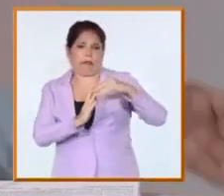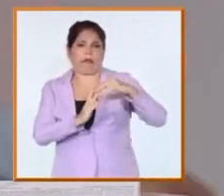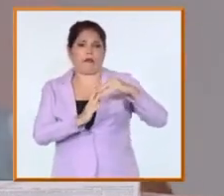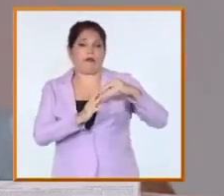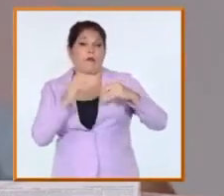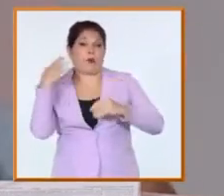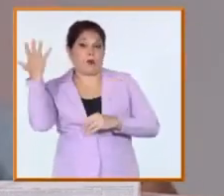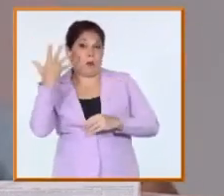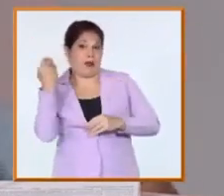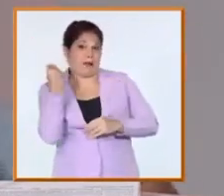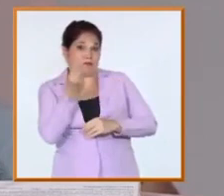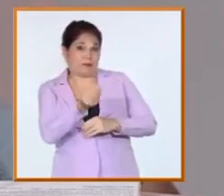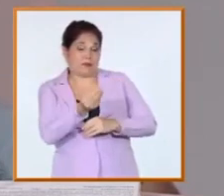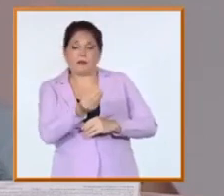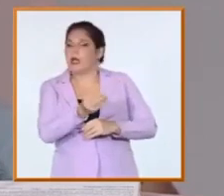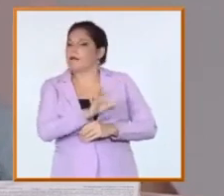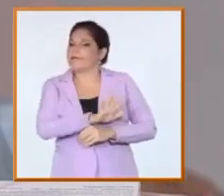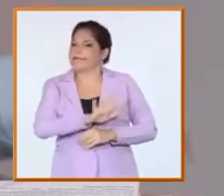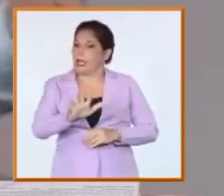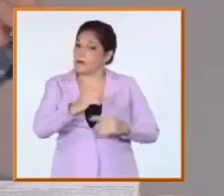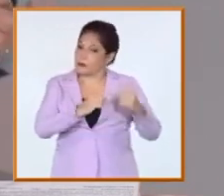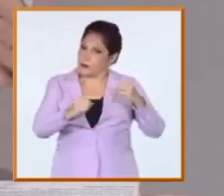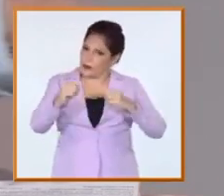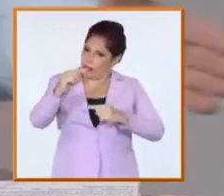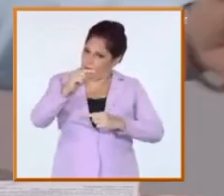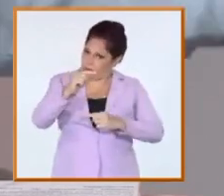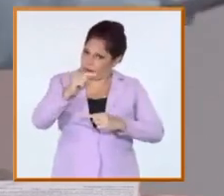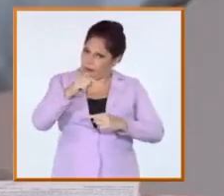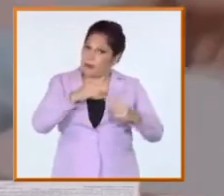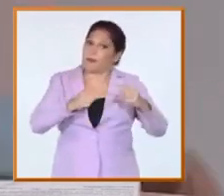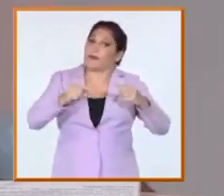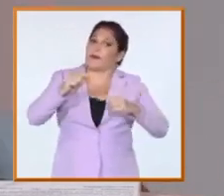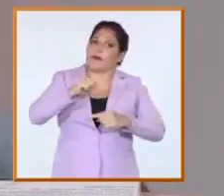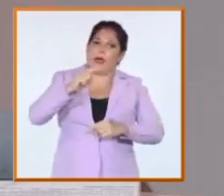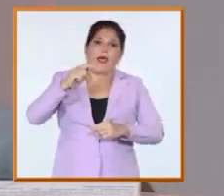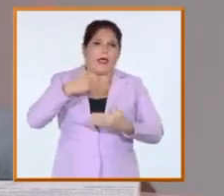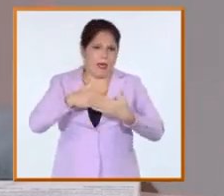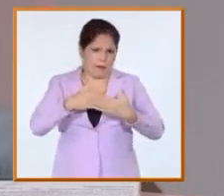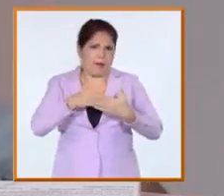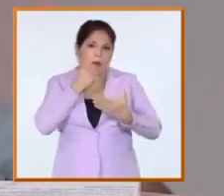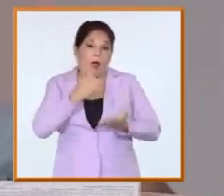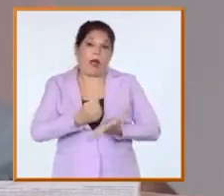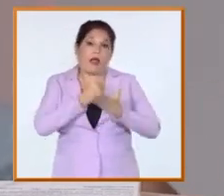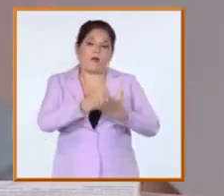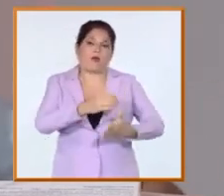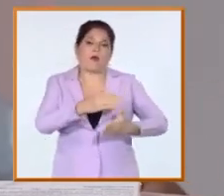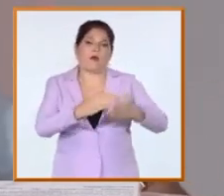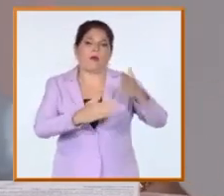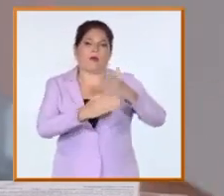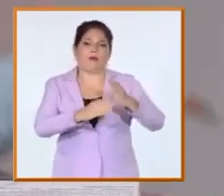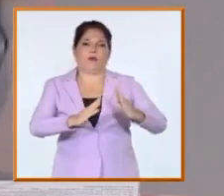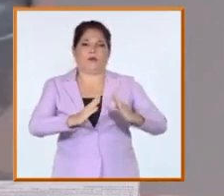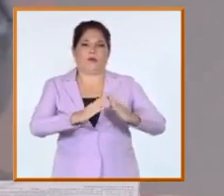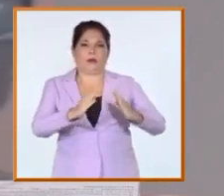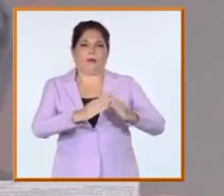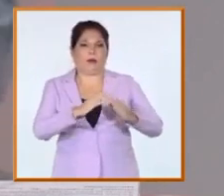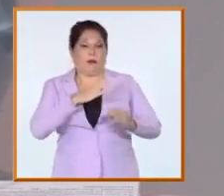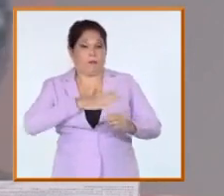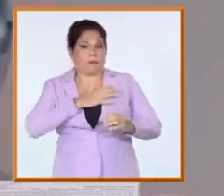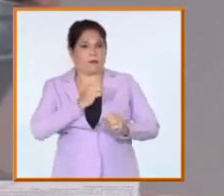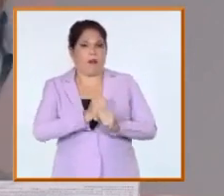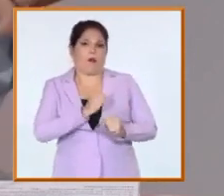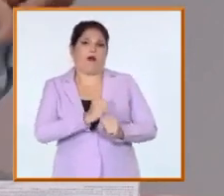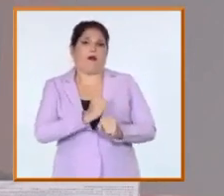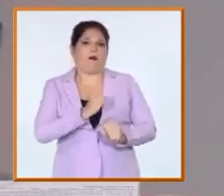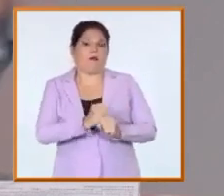eso podrían tener darle prioridad y por ahí podríamos ir solucionando un nivel de importancia de problema porque